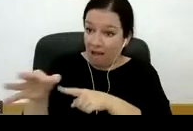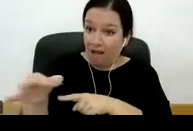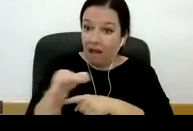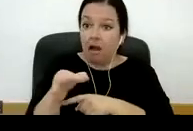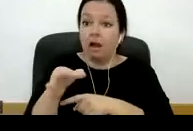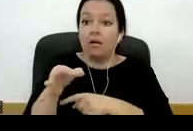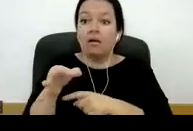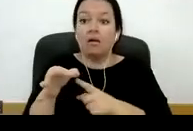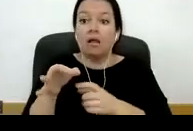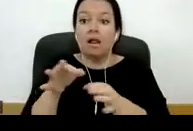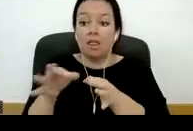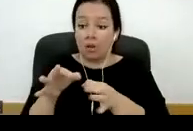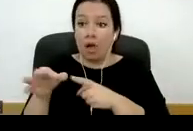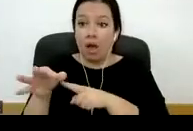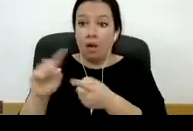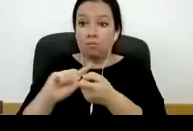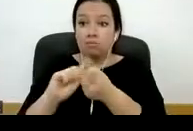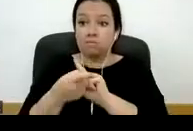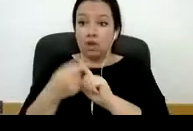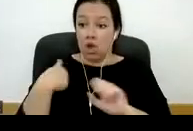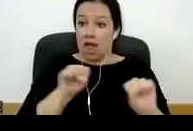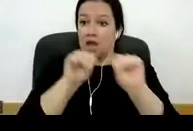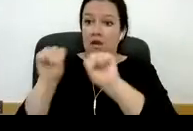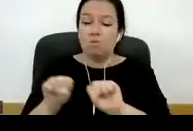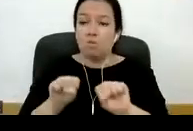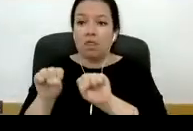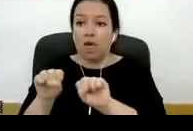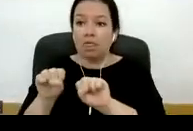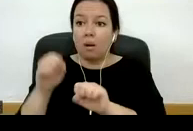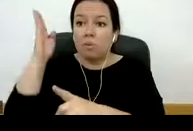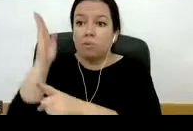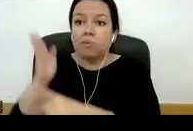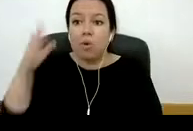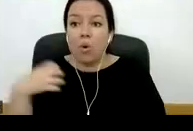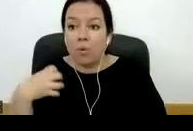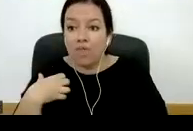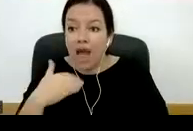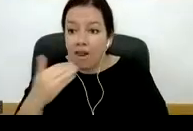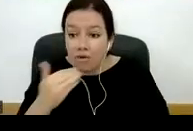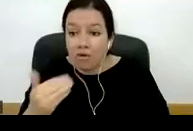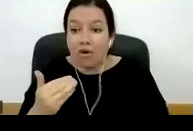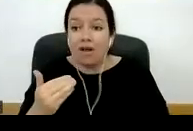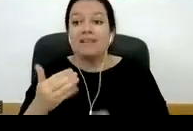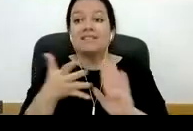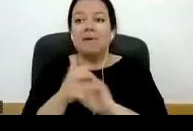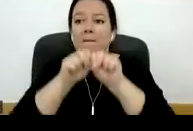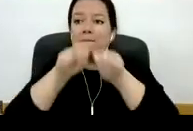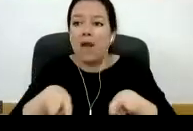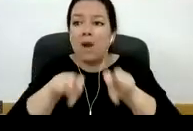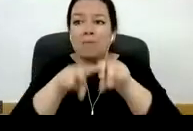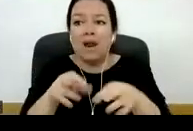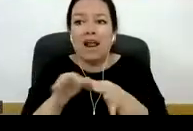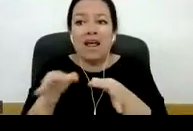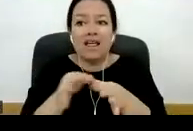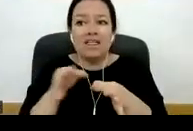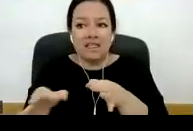salta la inmunidad por alguna razón, o hay algo que condiciona que se salte esa inmunidad, o la degeneración de las células en cuestión